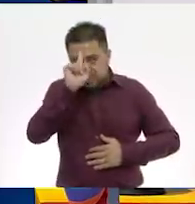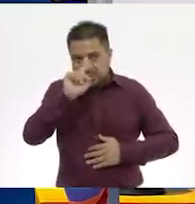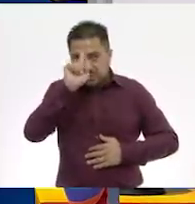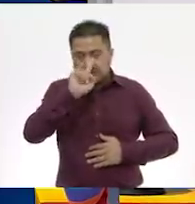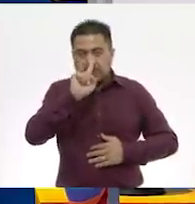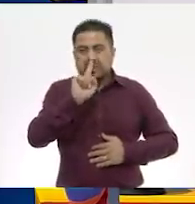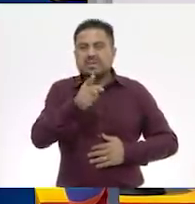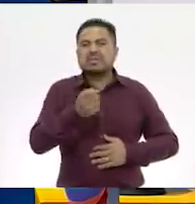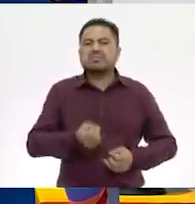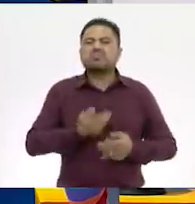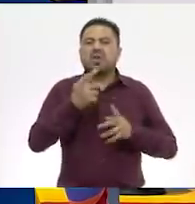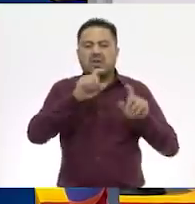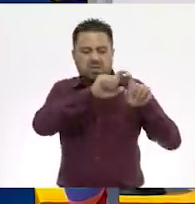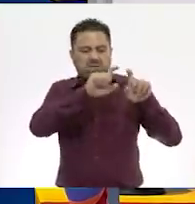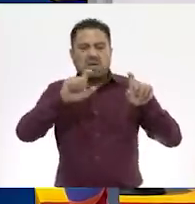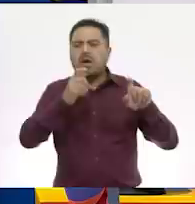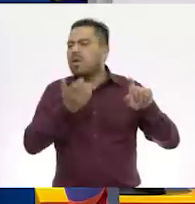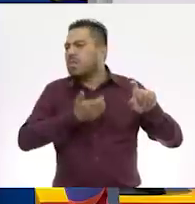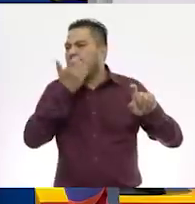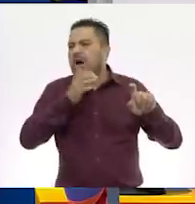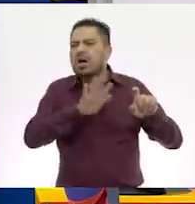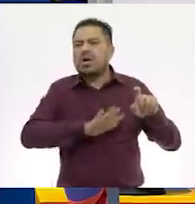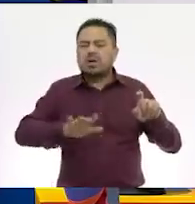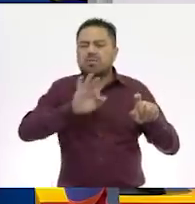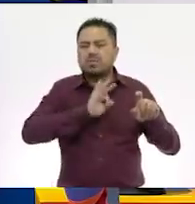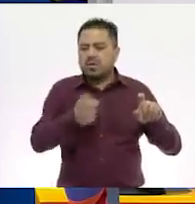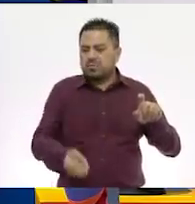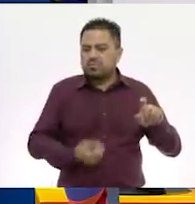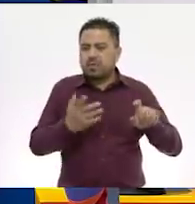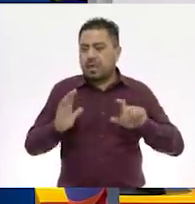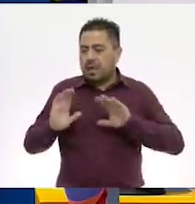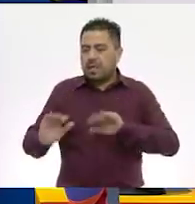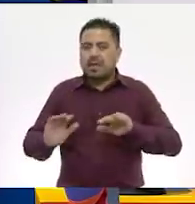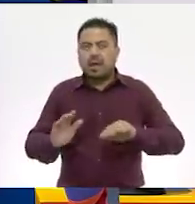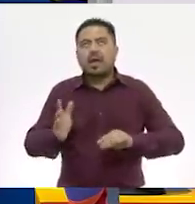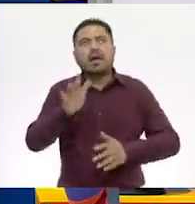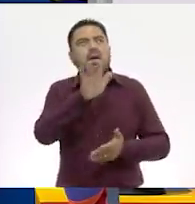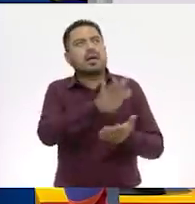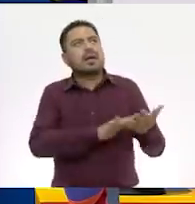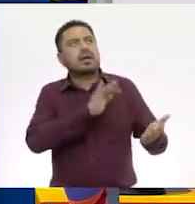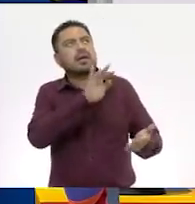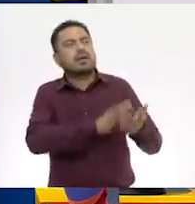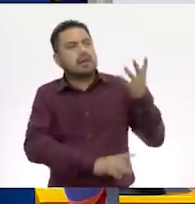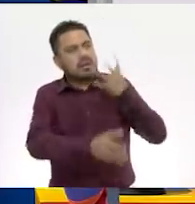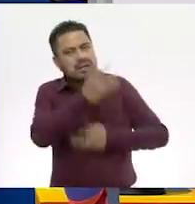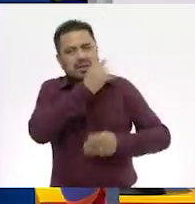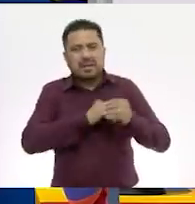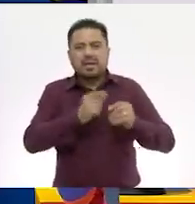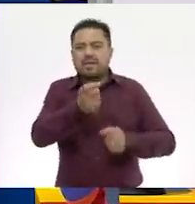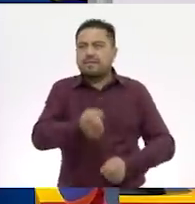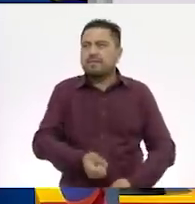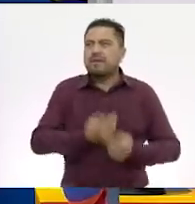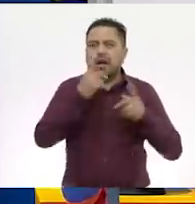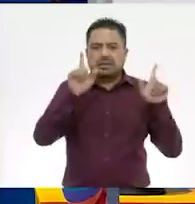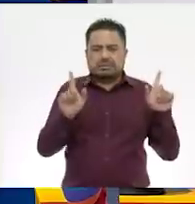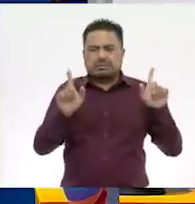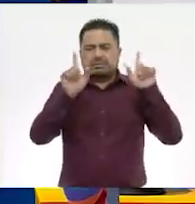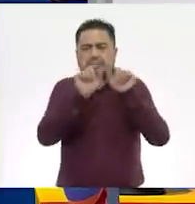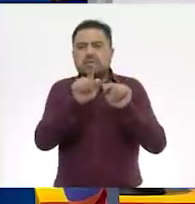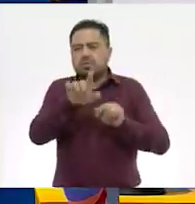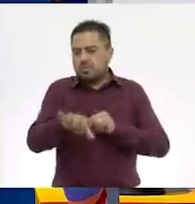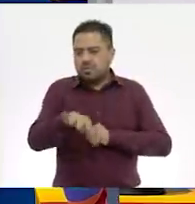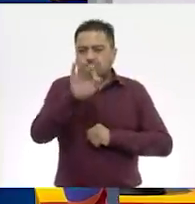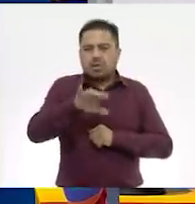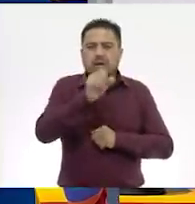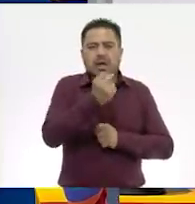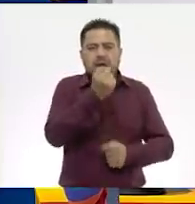Y un refrán es una forma popular de expresar esa enseñanza. Es en una frase corta, recuérdalo. Si pudiéramos elegir alguno